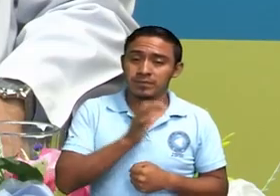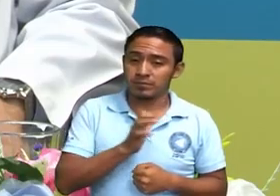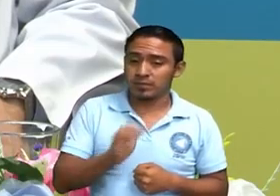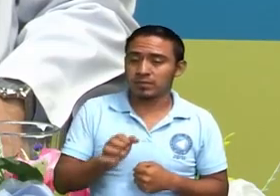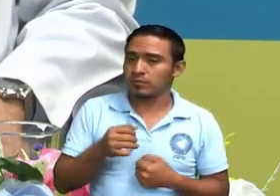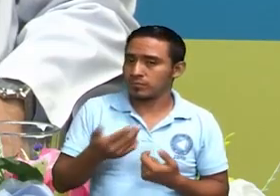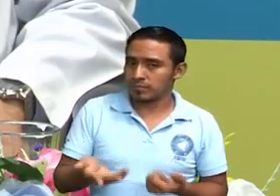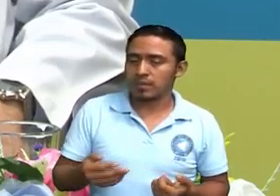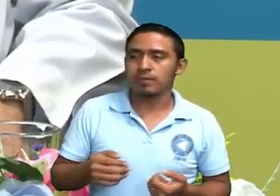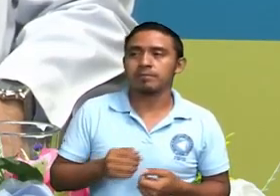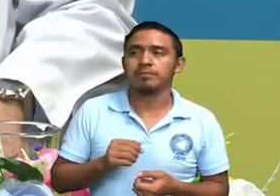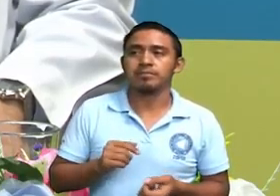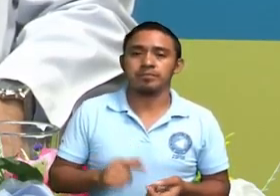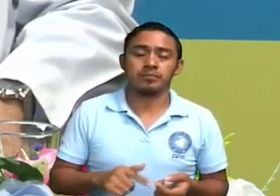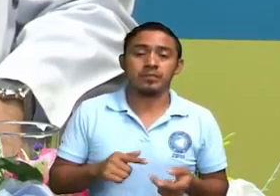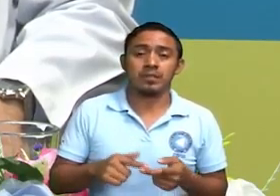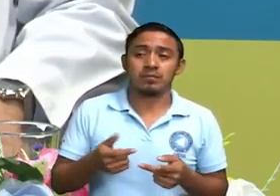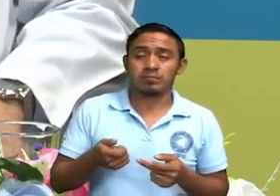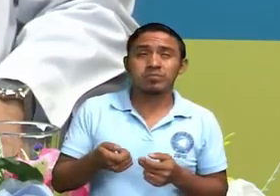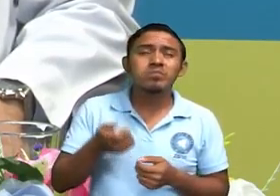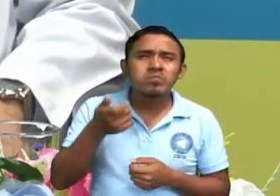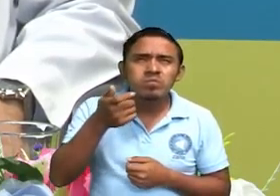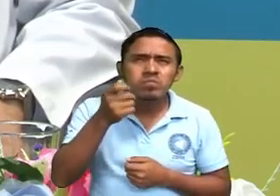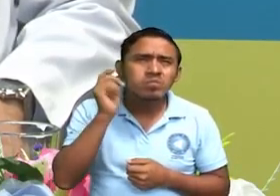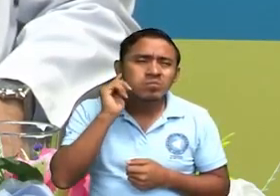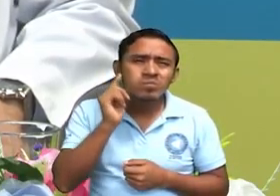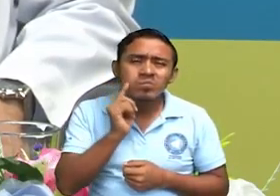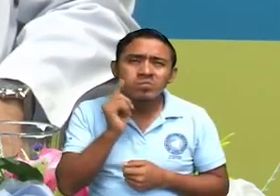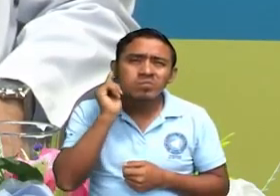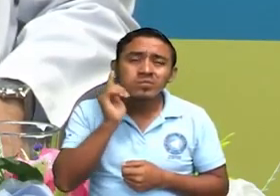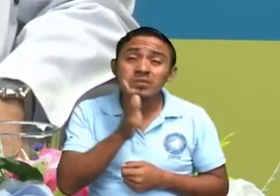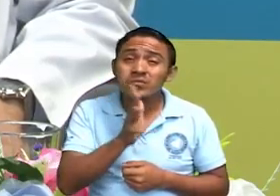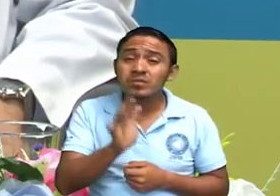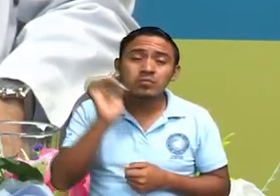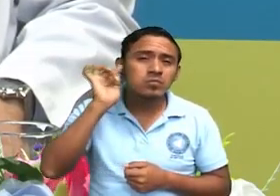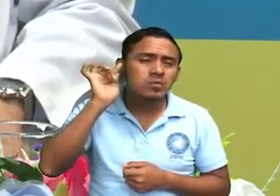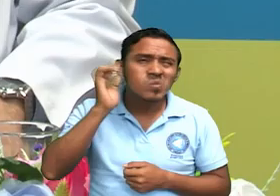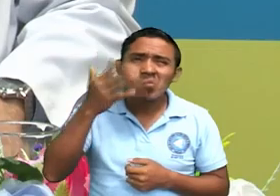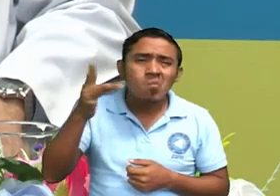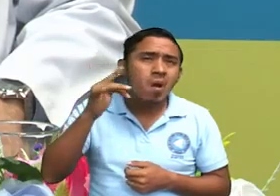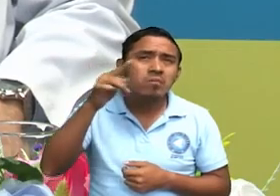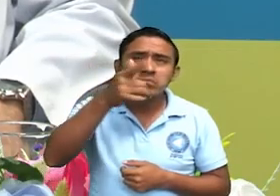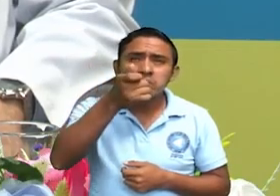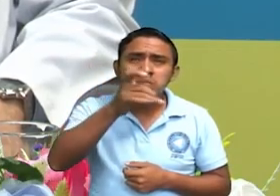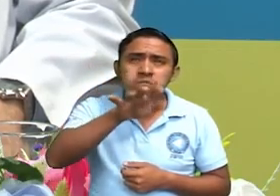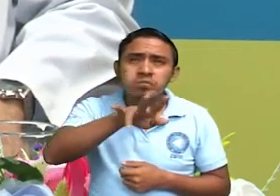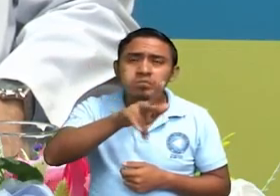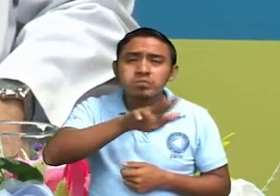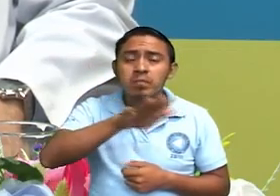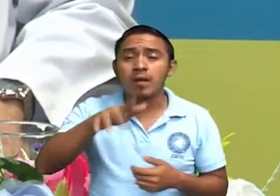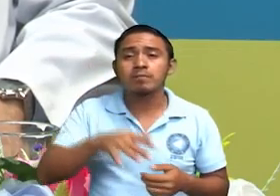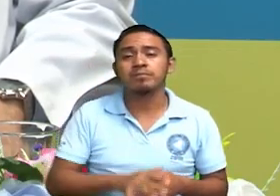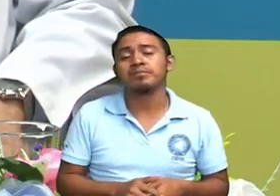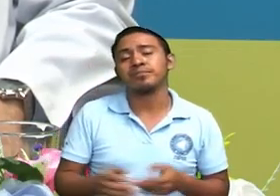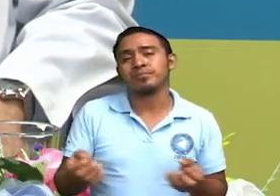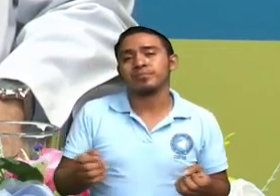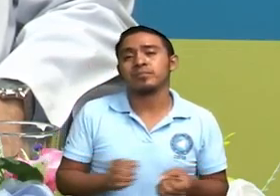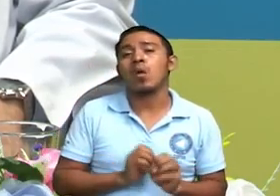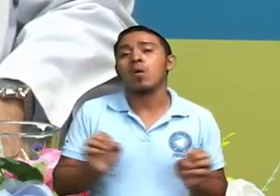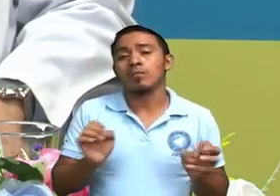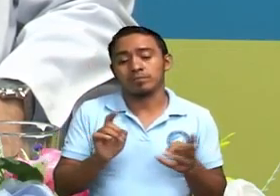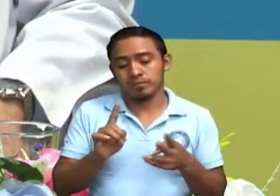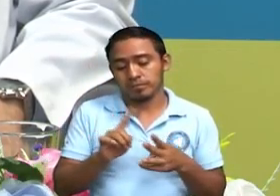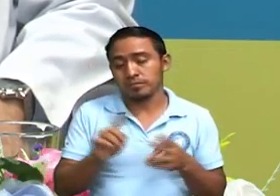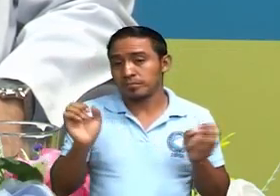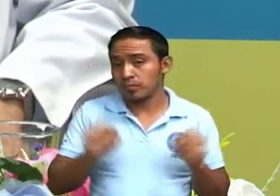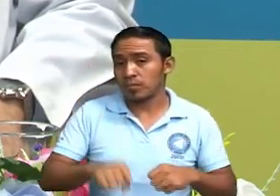escuche. Por eso es que tienen que subirle al televisor, ¿verdad? Pero entonces, o puede ser mixta, que esté combinado, que tenga